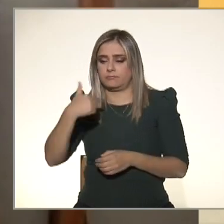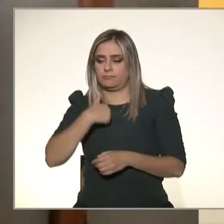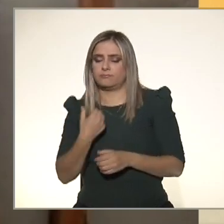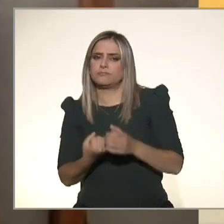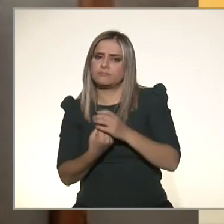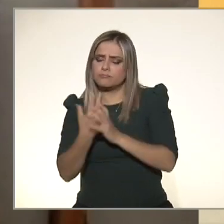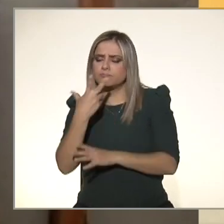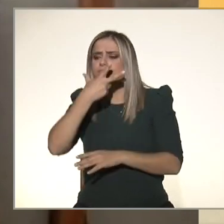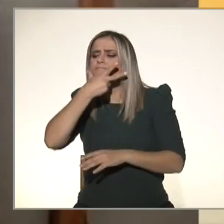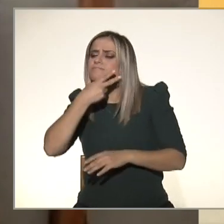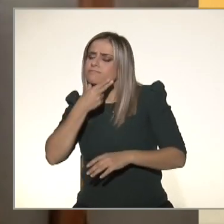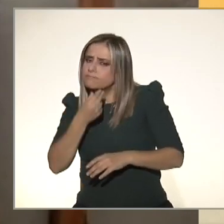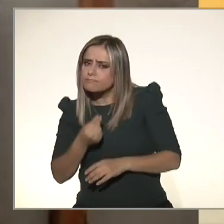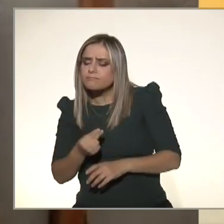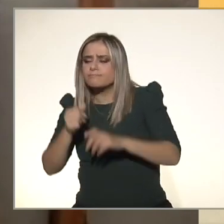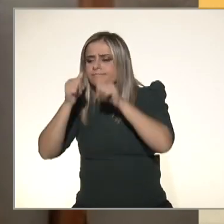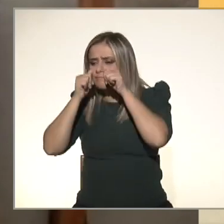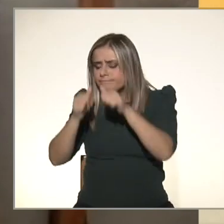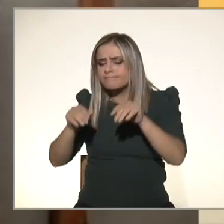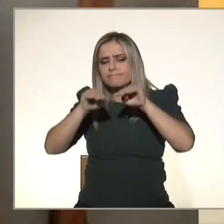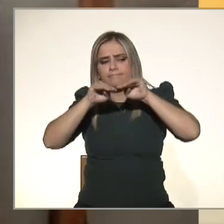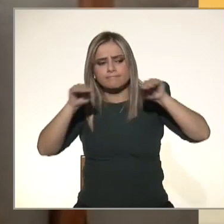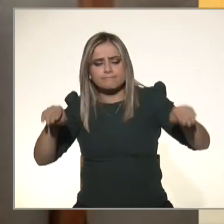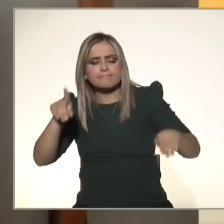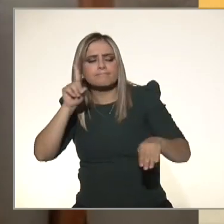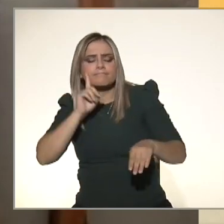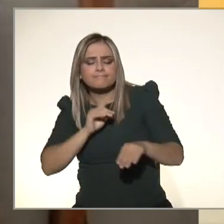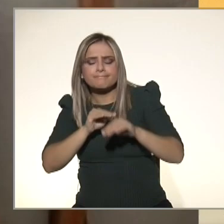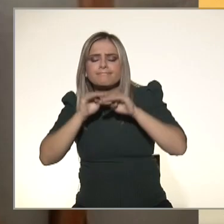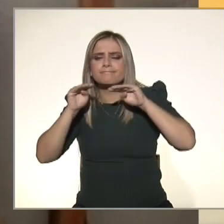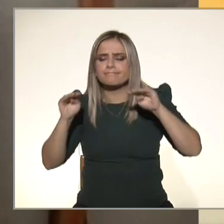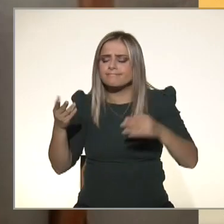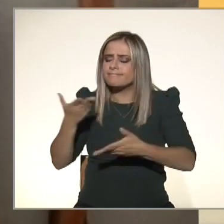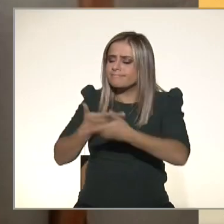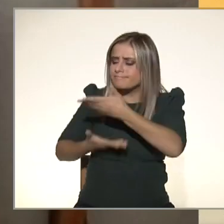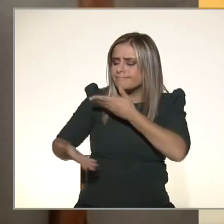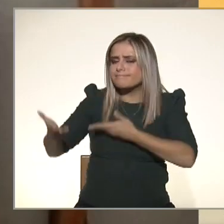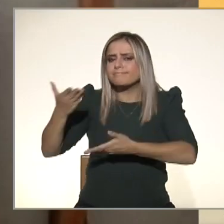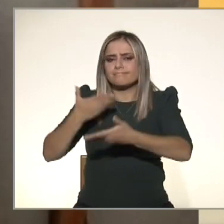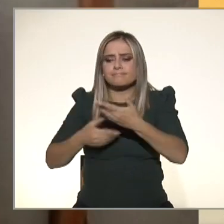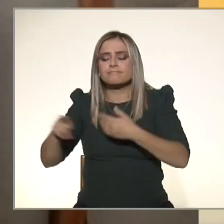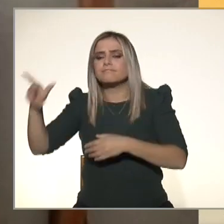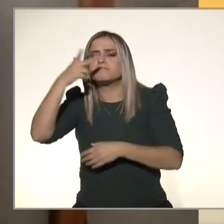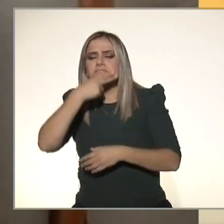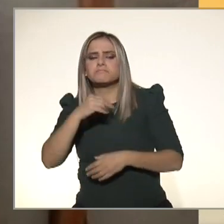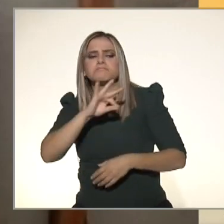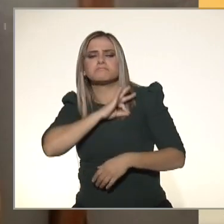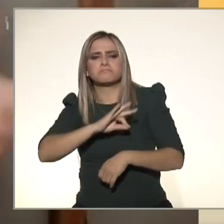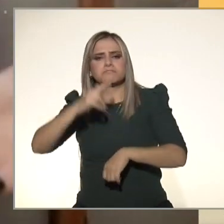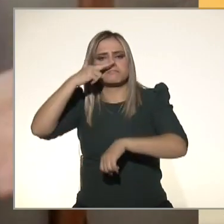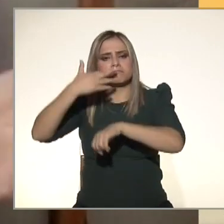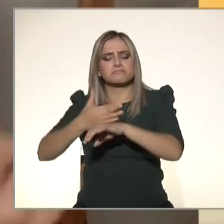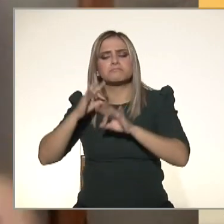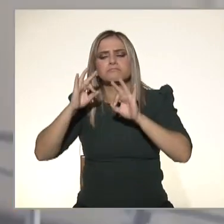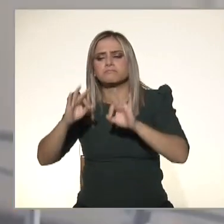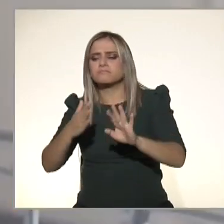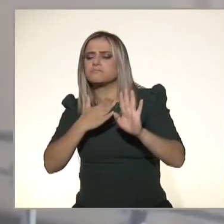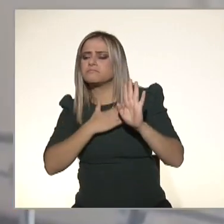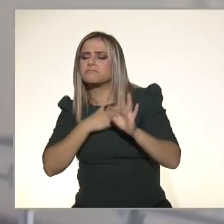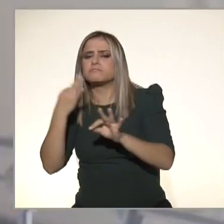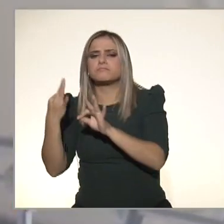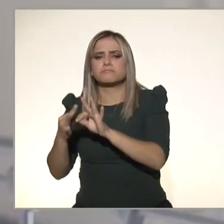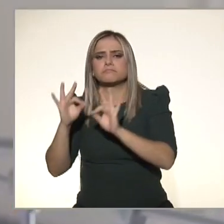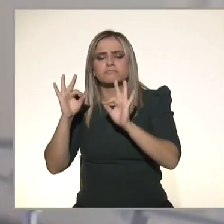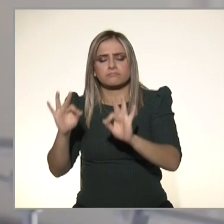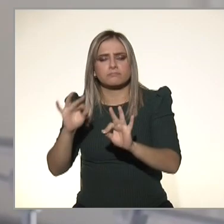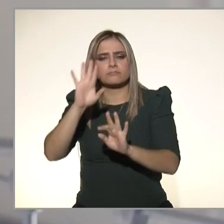masculinidad tendiente a la igualdad, somos más capaces de asumir nuestras responsabilidades y compromisos. Por ejemplo,